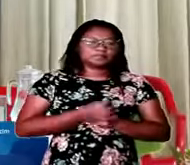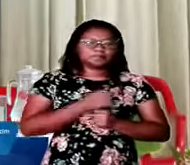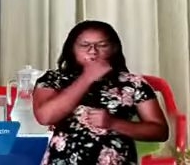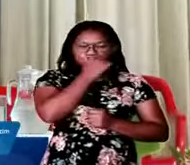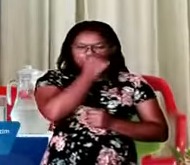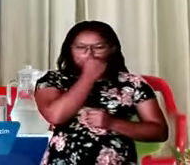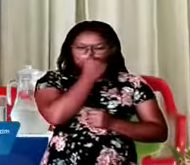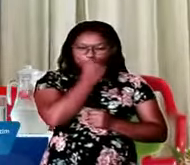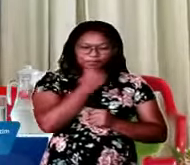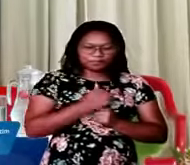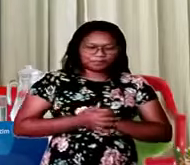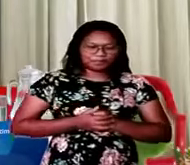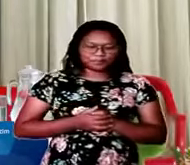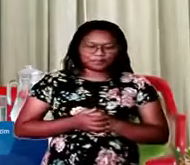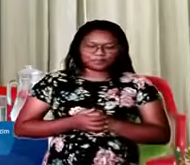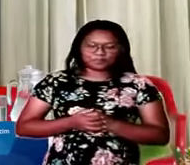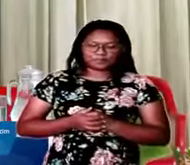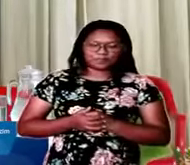Desde cualquier lado.